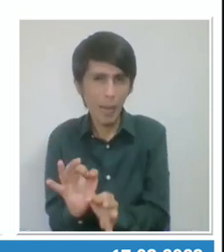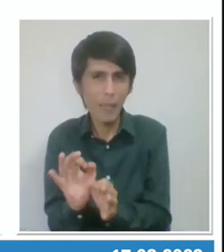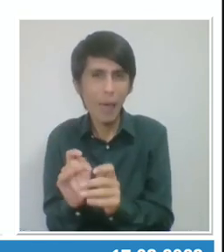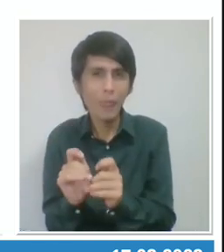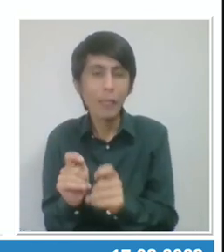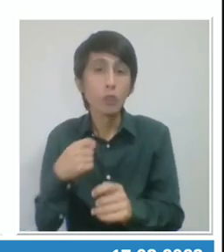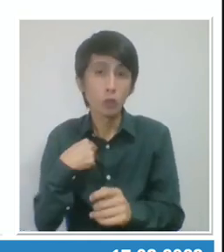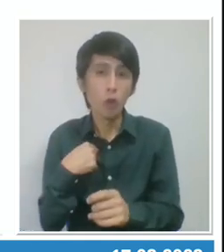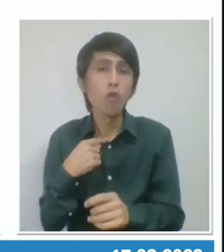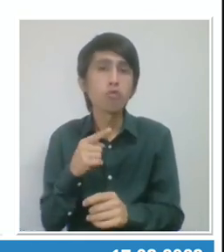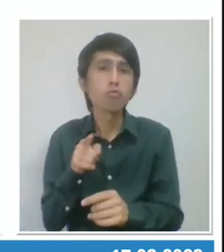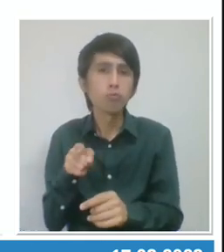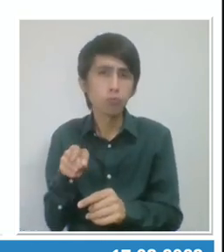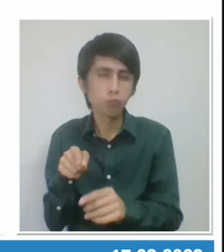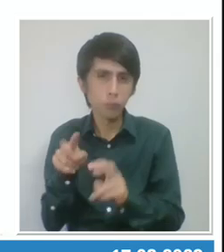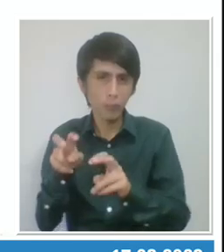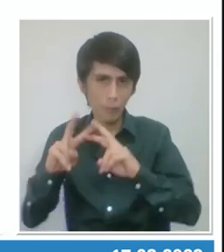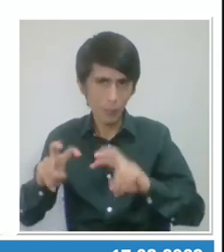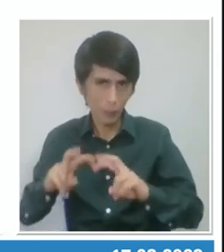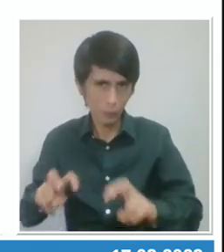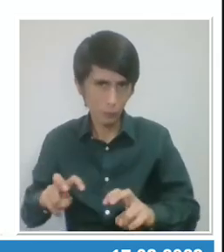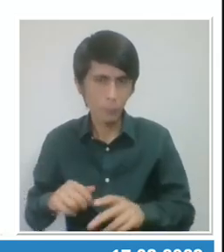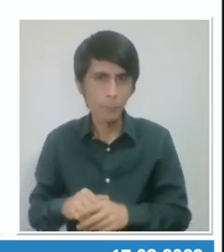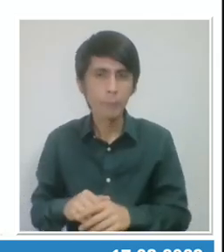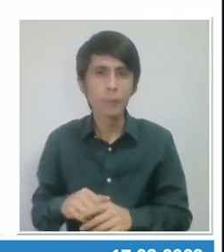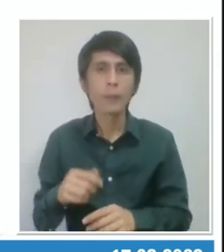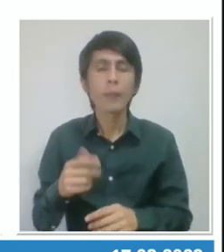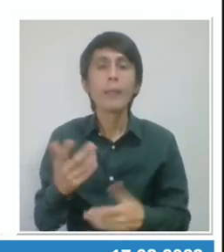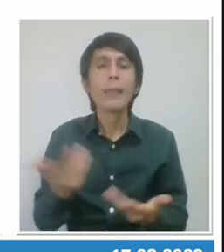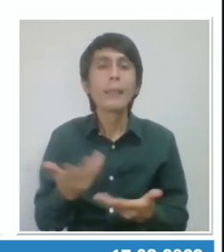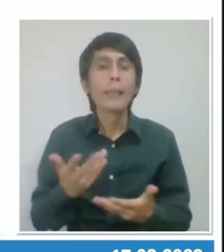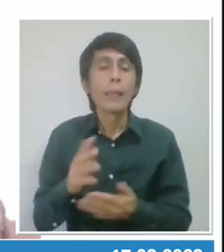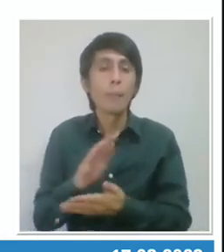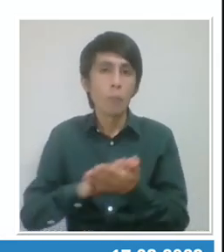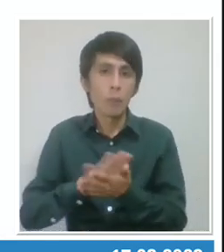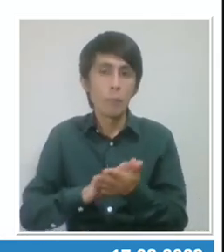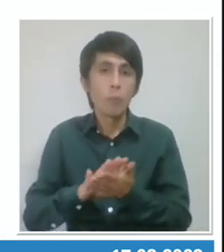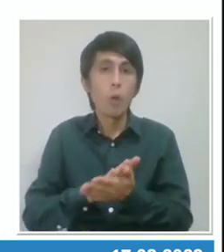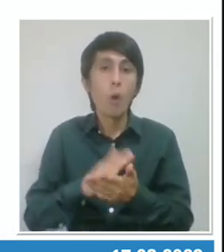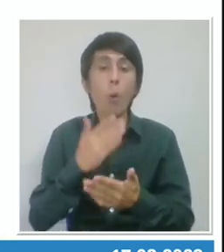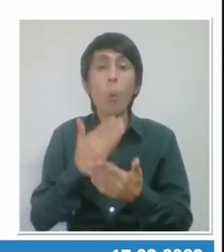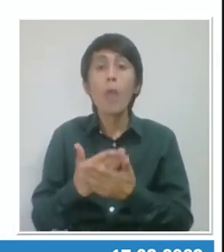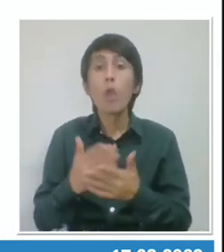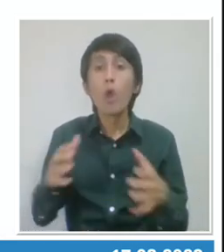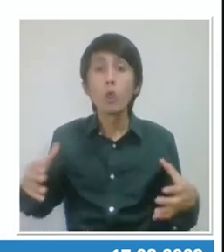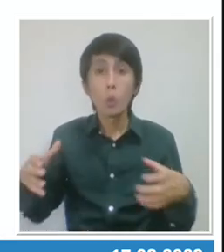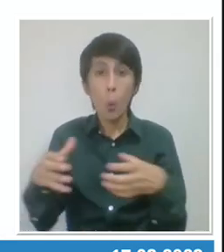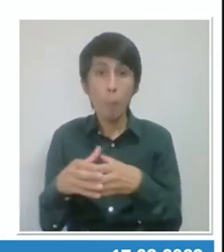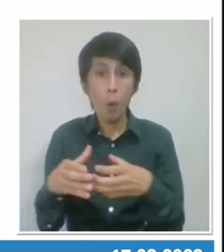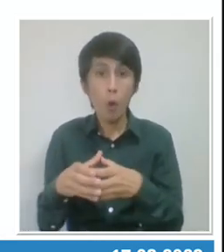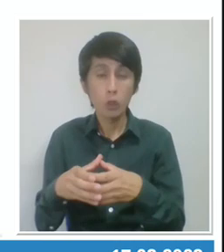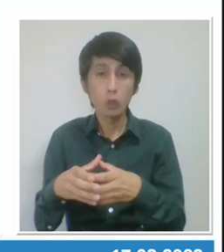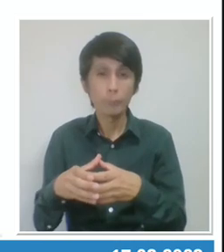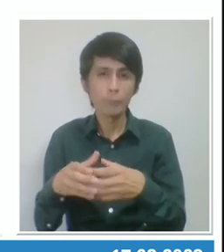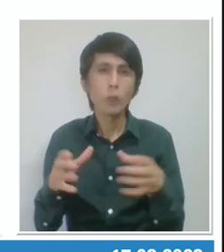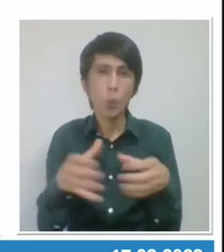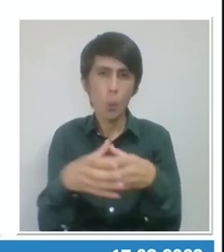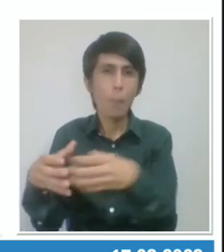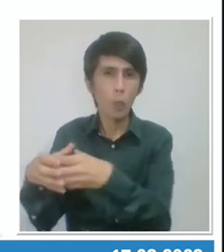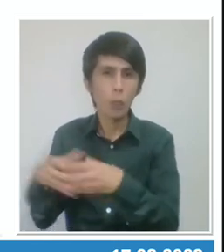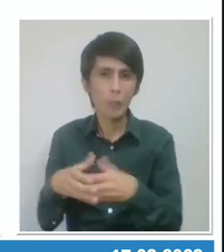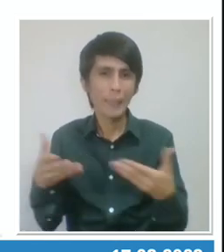que cuando se trata de grupos que no han participado, como yo decía,